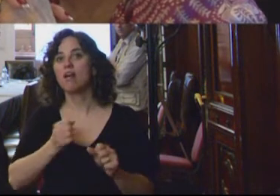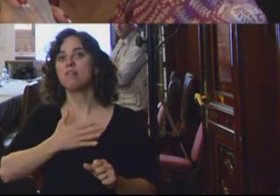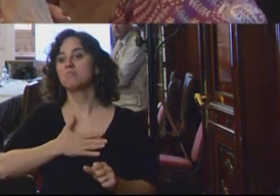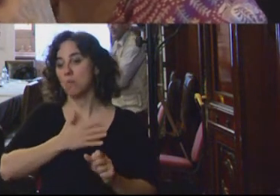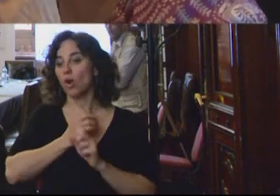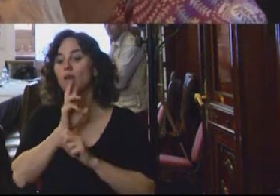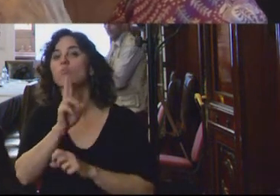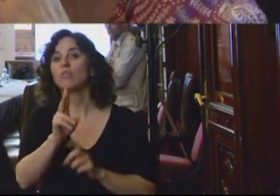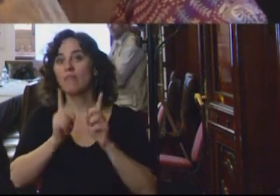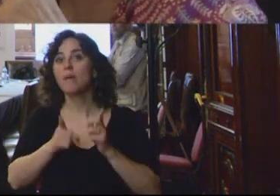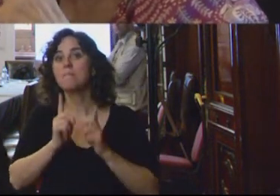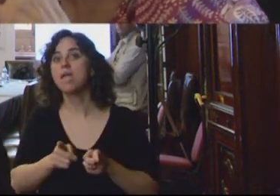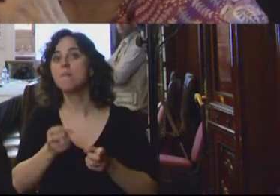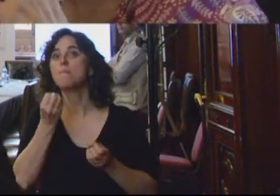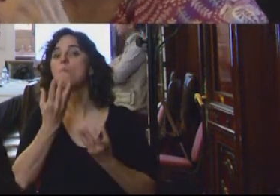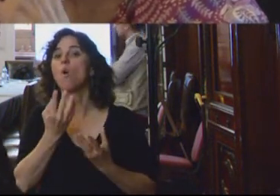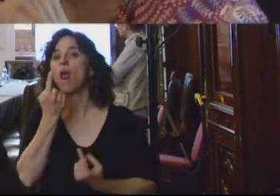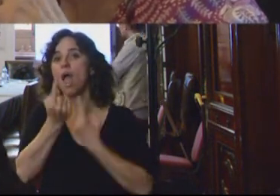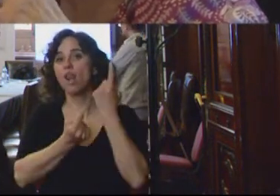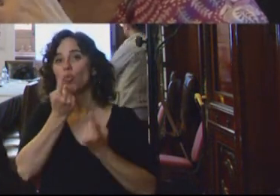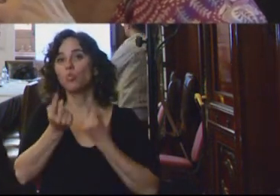también por algunos